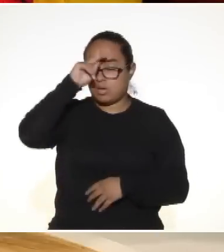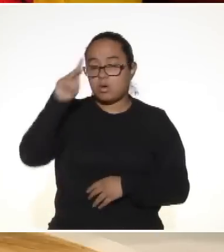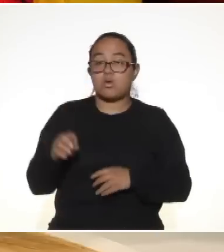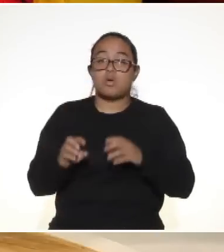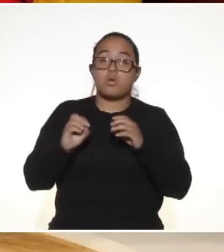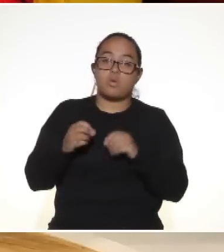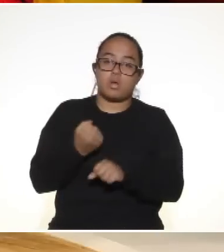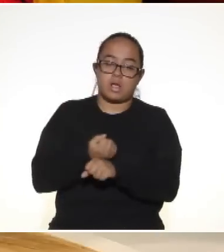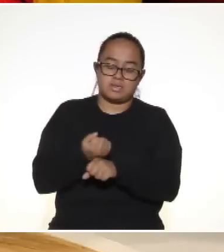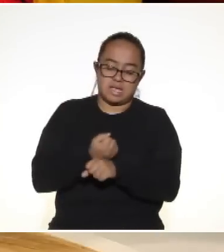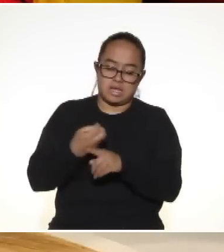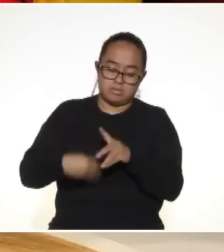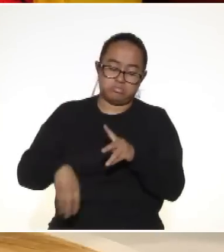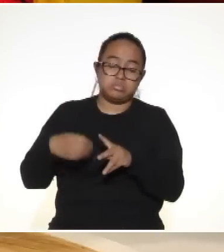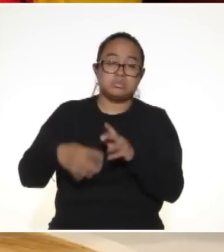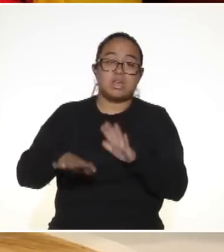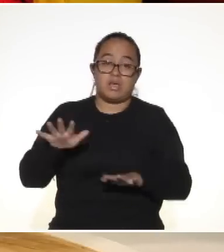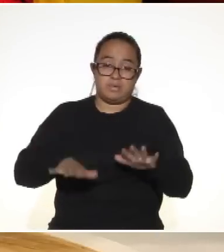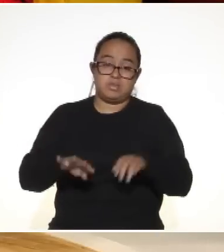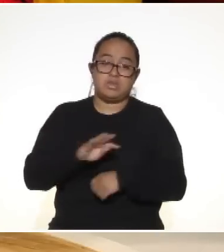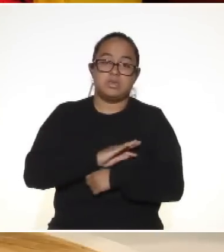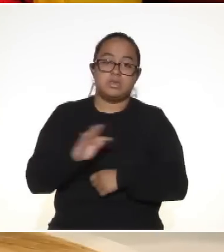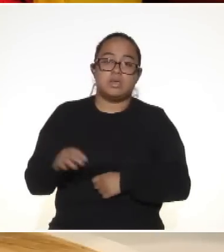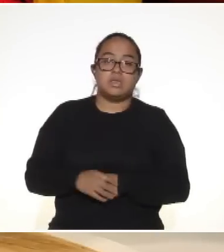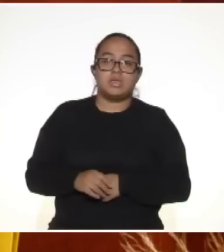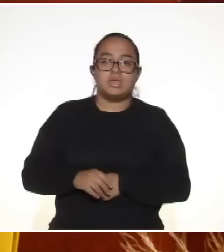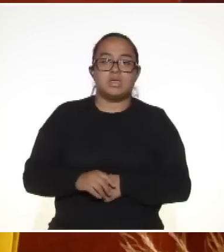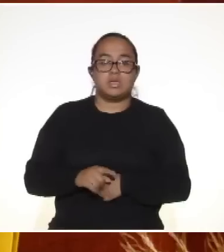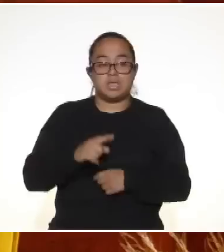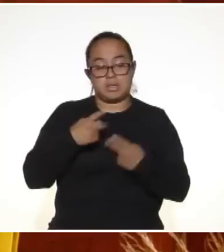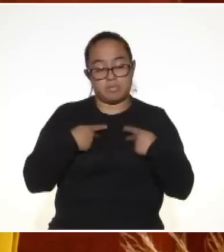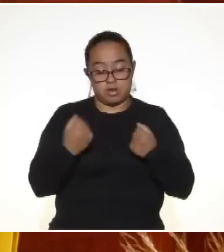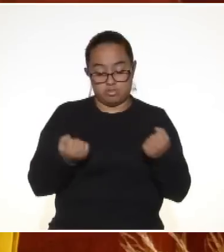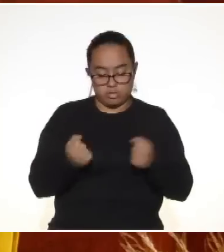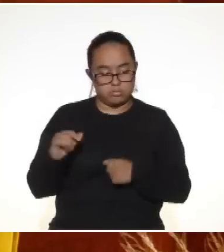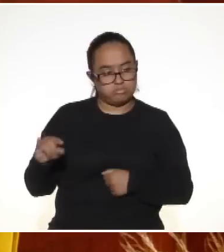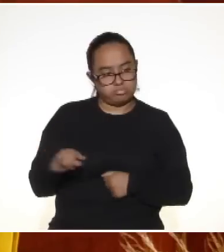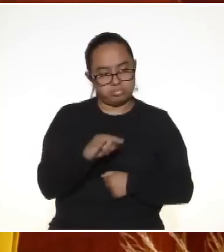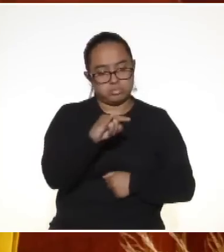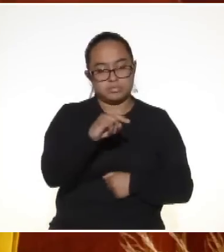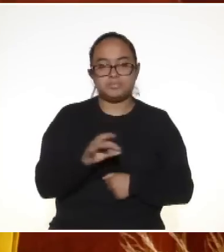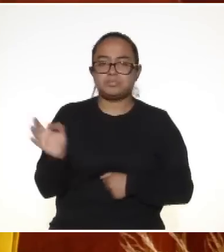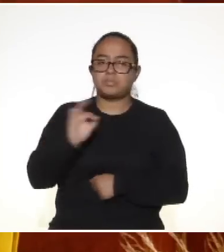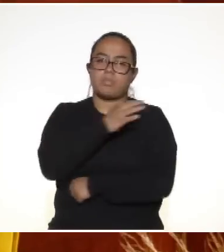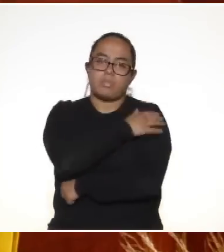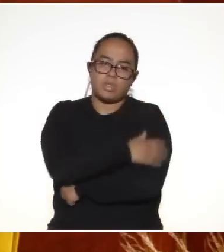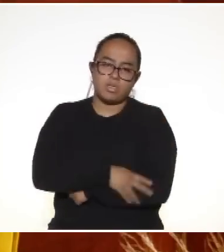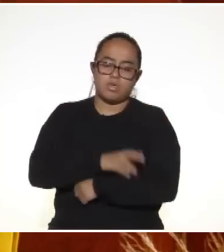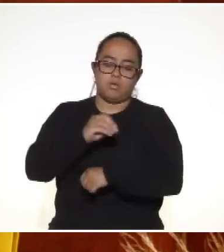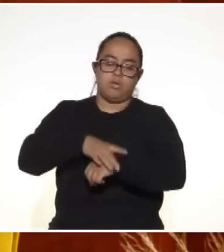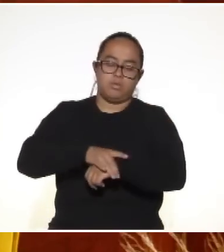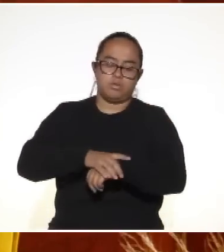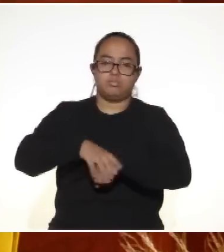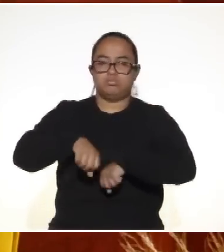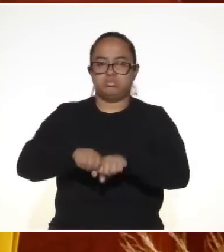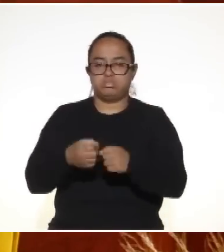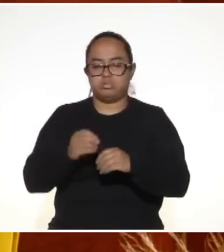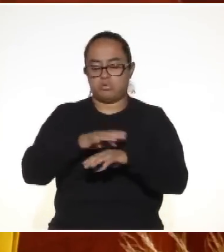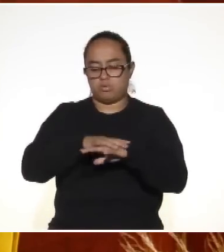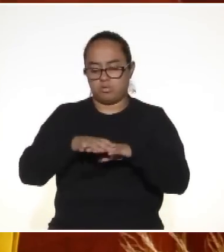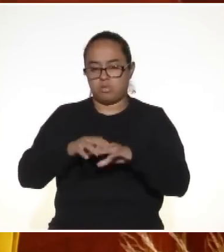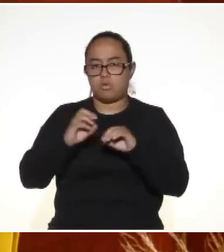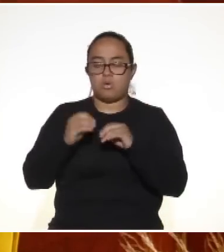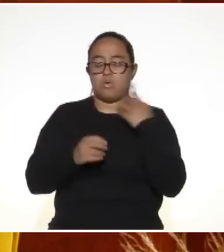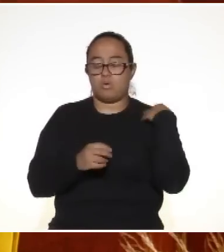hemorragia. Y entre los que lo puedan ayudar a desplazarse. Si es un brazo, una muñeca, una mano, hombro,